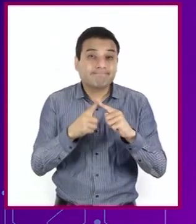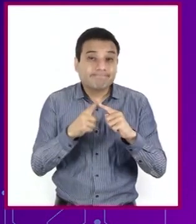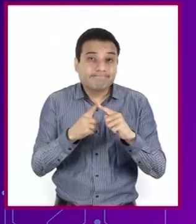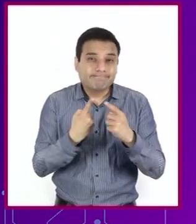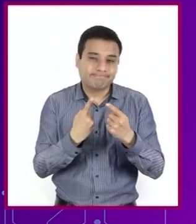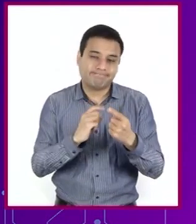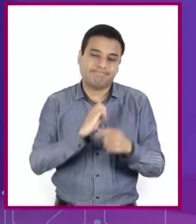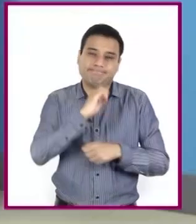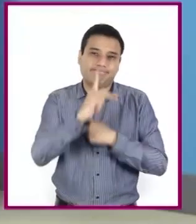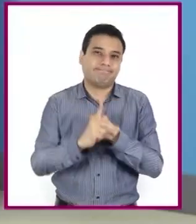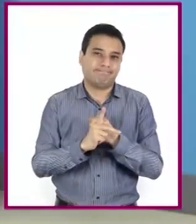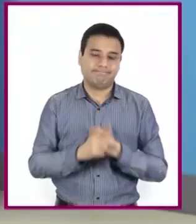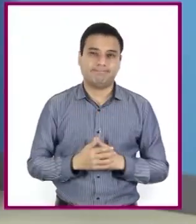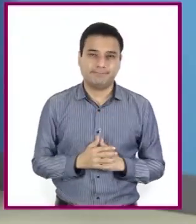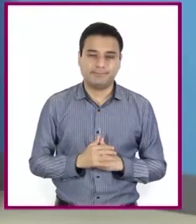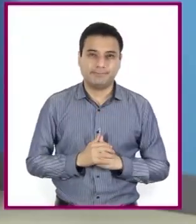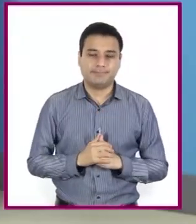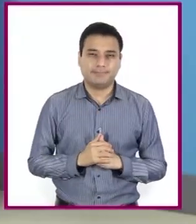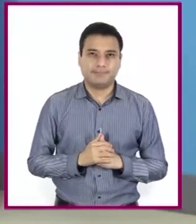Europa.